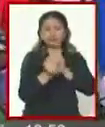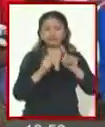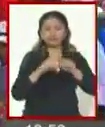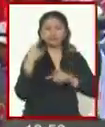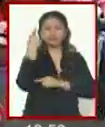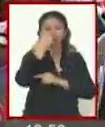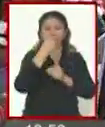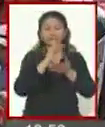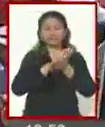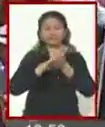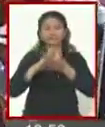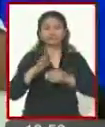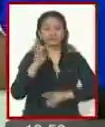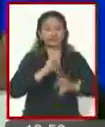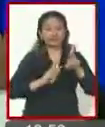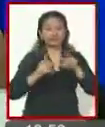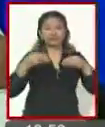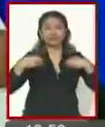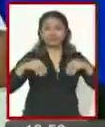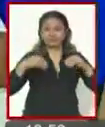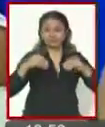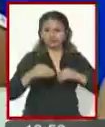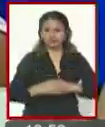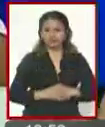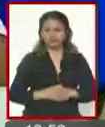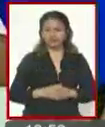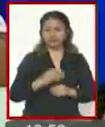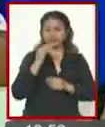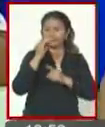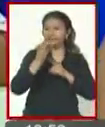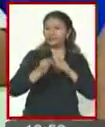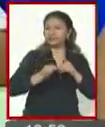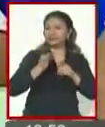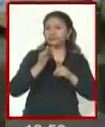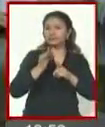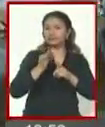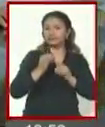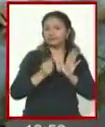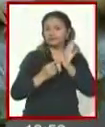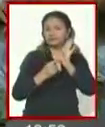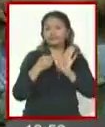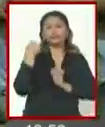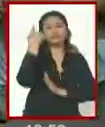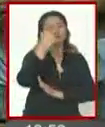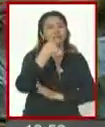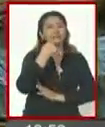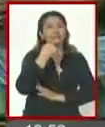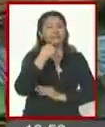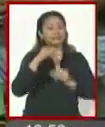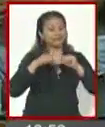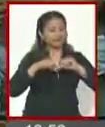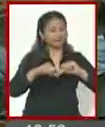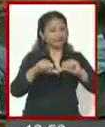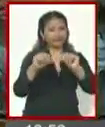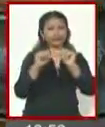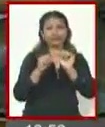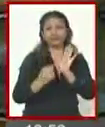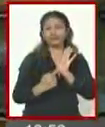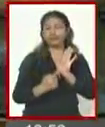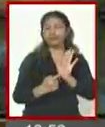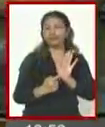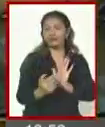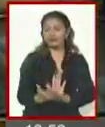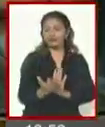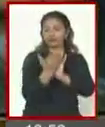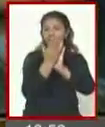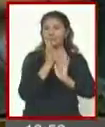pero sin máscaras. Son gente de mercado de la Feria Barrio Lindo que han dado la cara. Y van a seguir dando la cara. Hoy